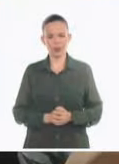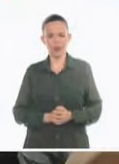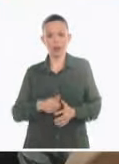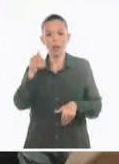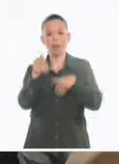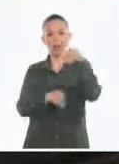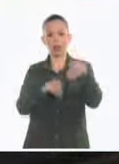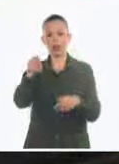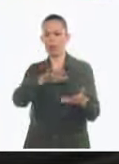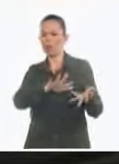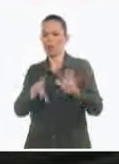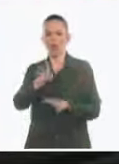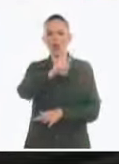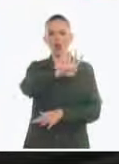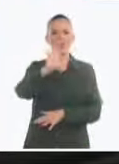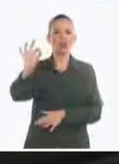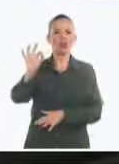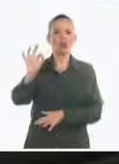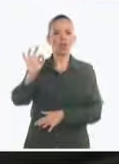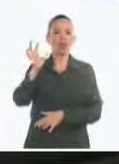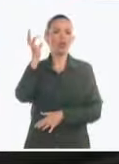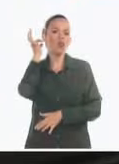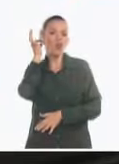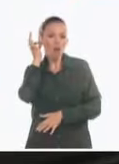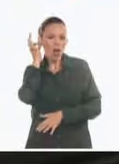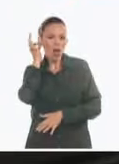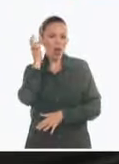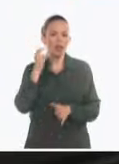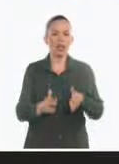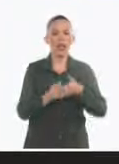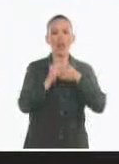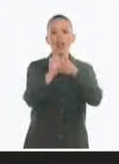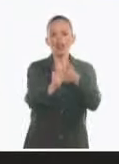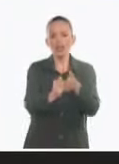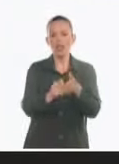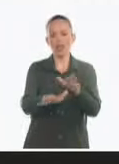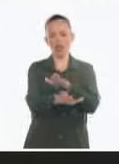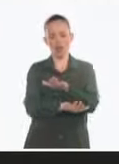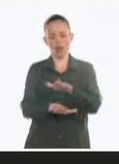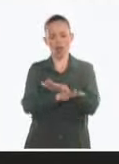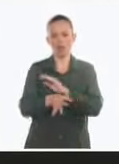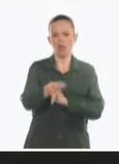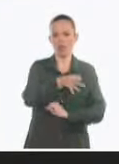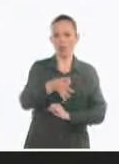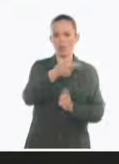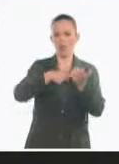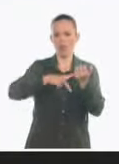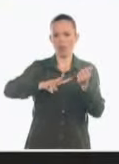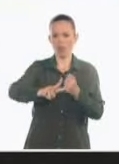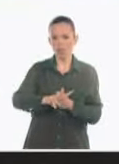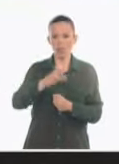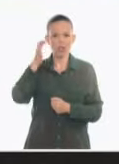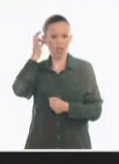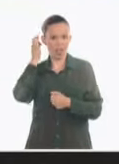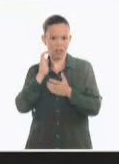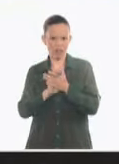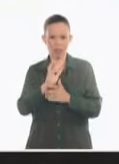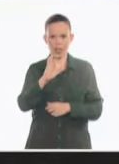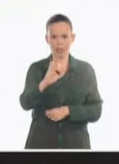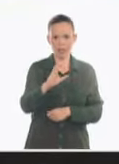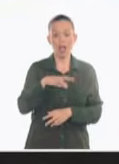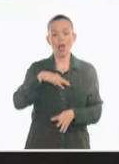400 delegadas líderes en su mayoría de estructuras de base a nivel municipal y provincial de la Federación de mujeres cubanas